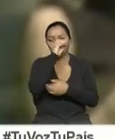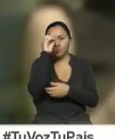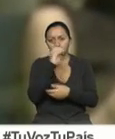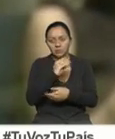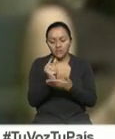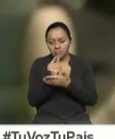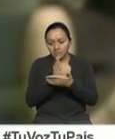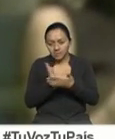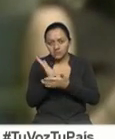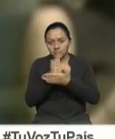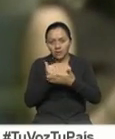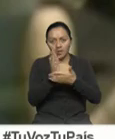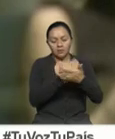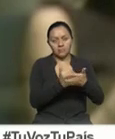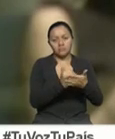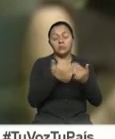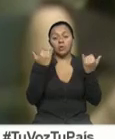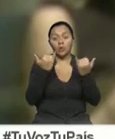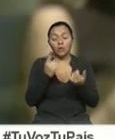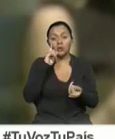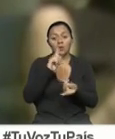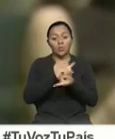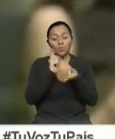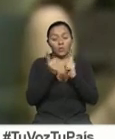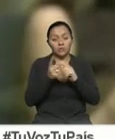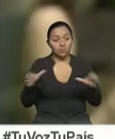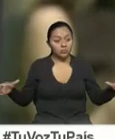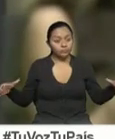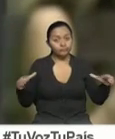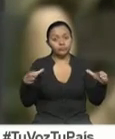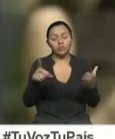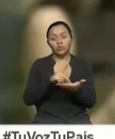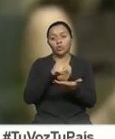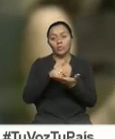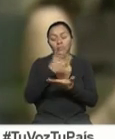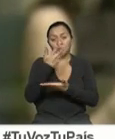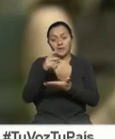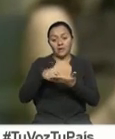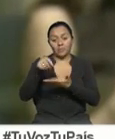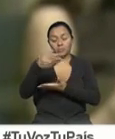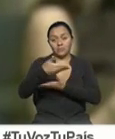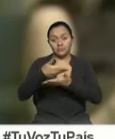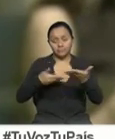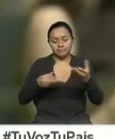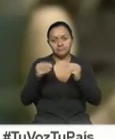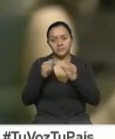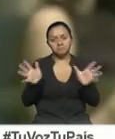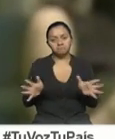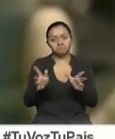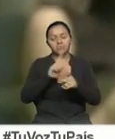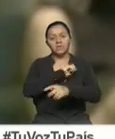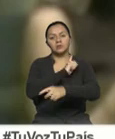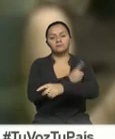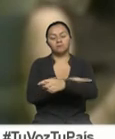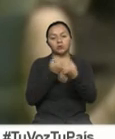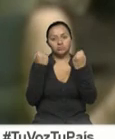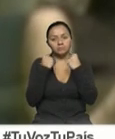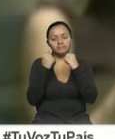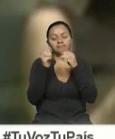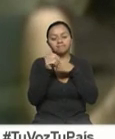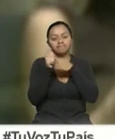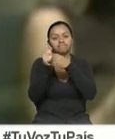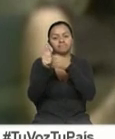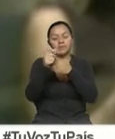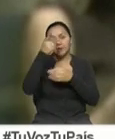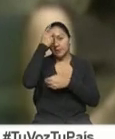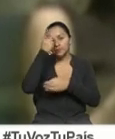Expreso mi deseo de que el encuentro que hoy celebramos y los documentos aprobados alimenten estos esfuerzos y conduzcan la